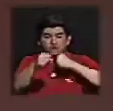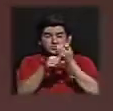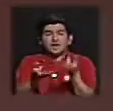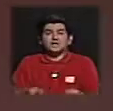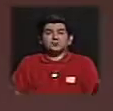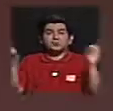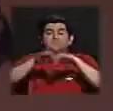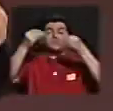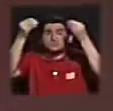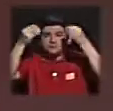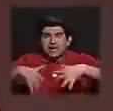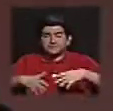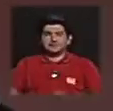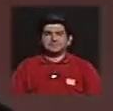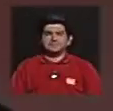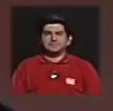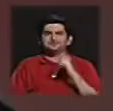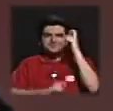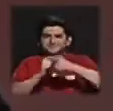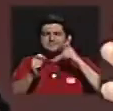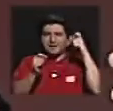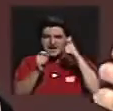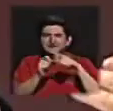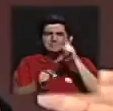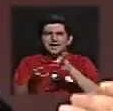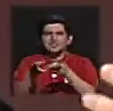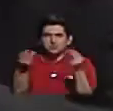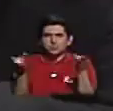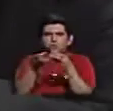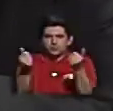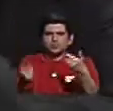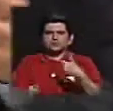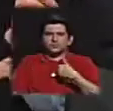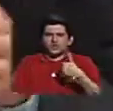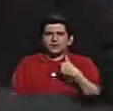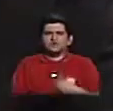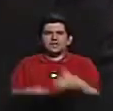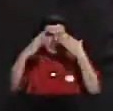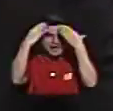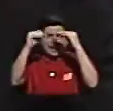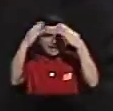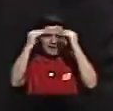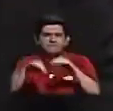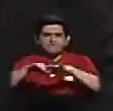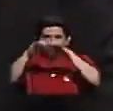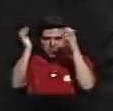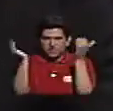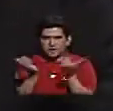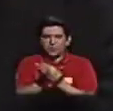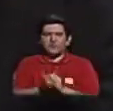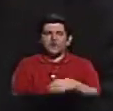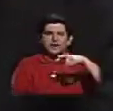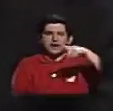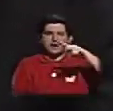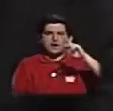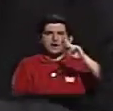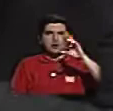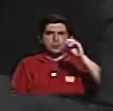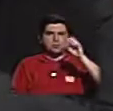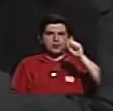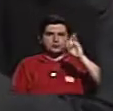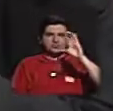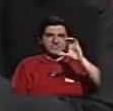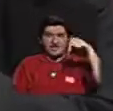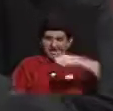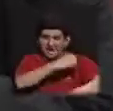valiosos. Precisamente ese es uno de los resultados que arrojó el informe global del PROSIC este año. ¿Cuál